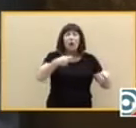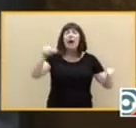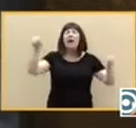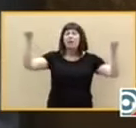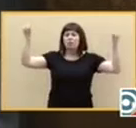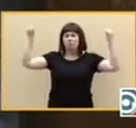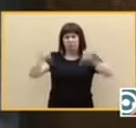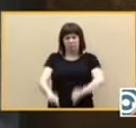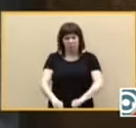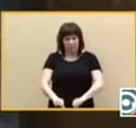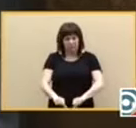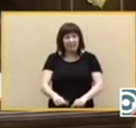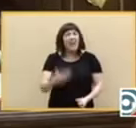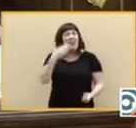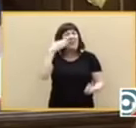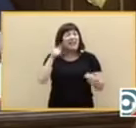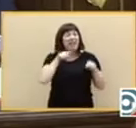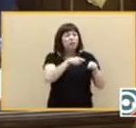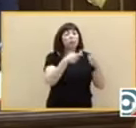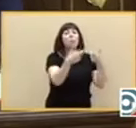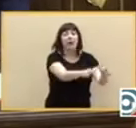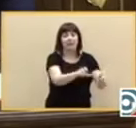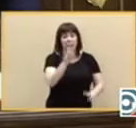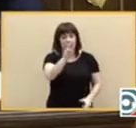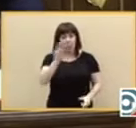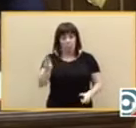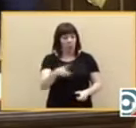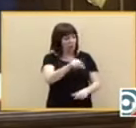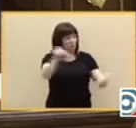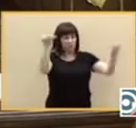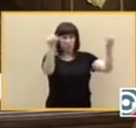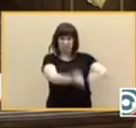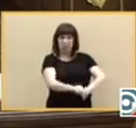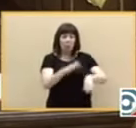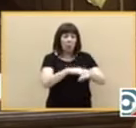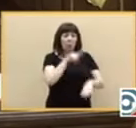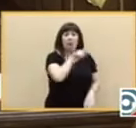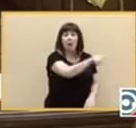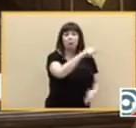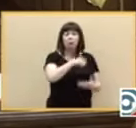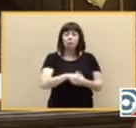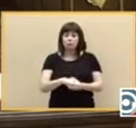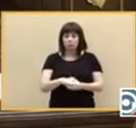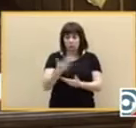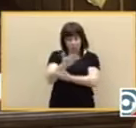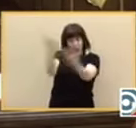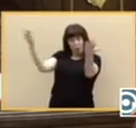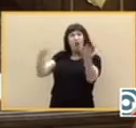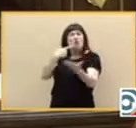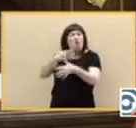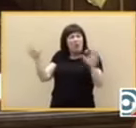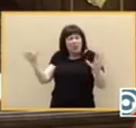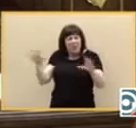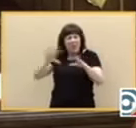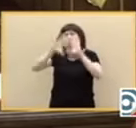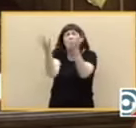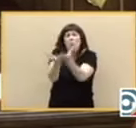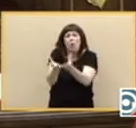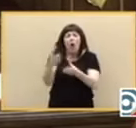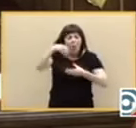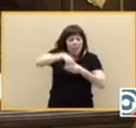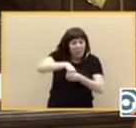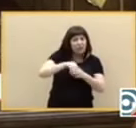ocupa. Y ante esa realidad, que lo dice todo el mundo, dentro y fuera de esta Cámara, dentro y fuera de